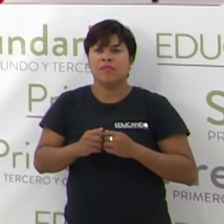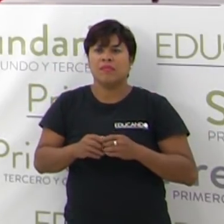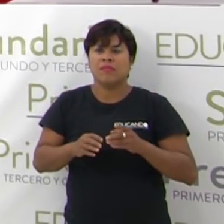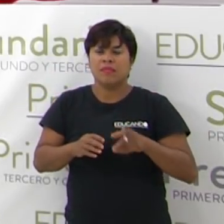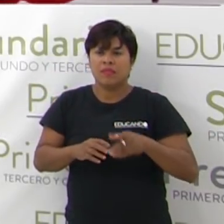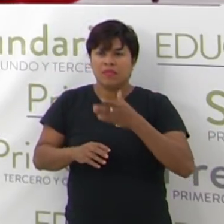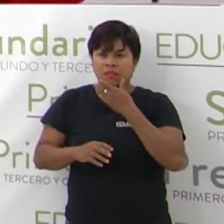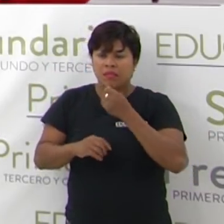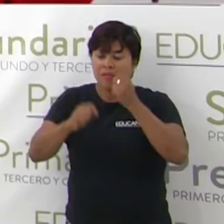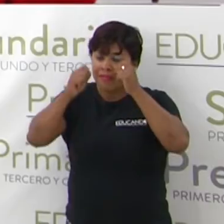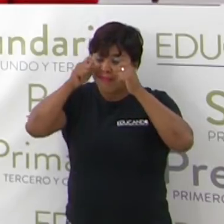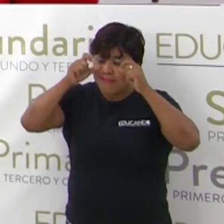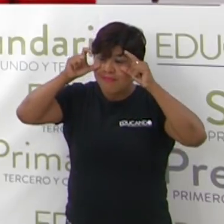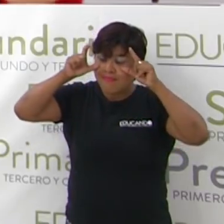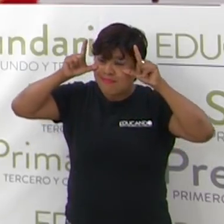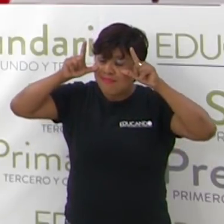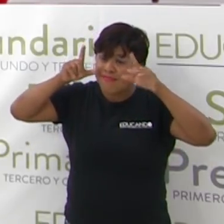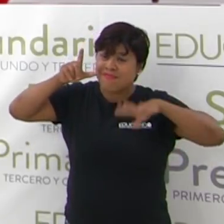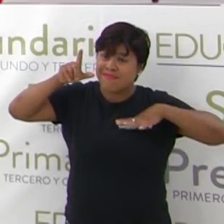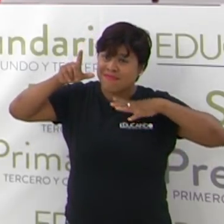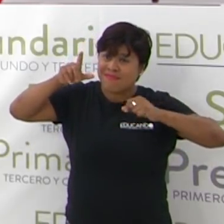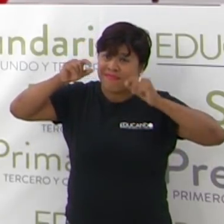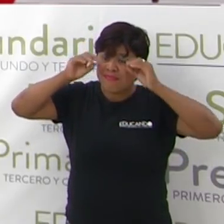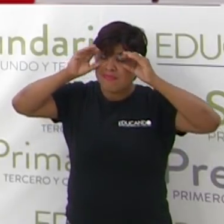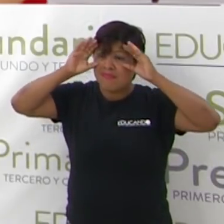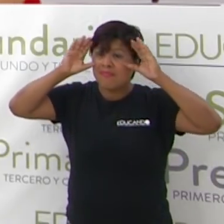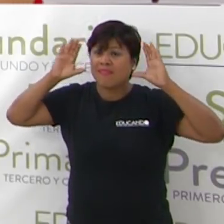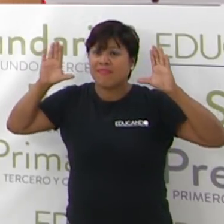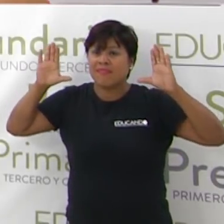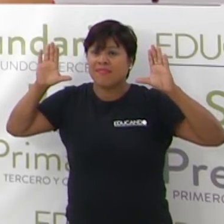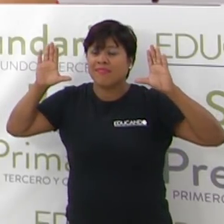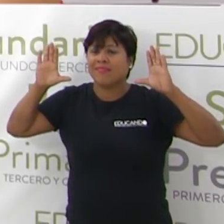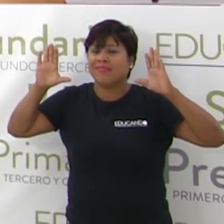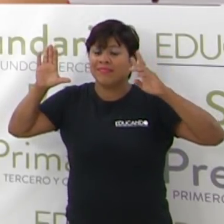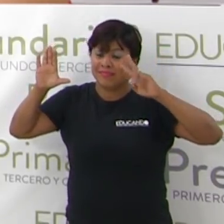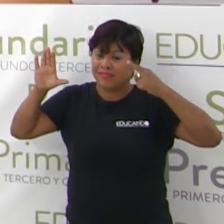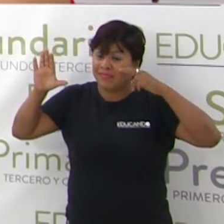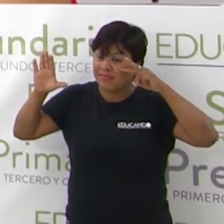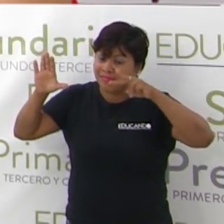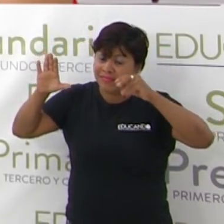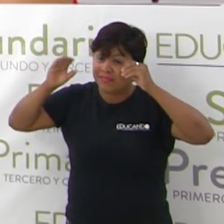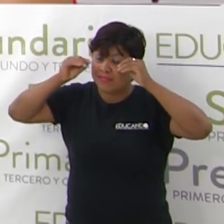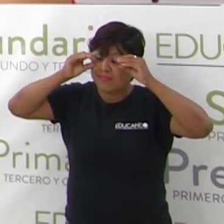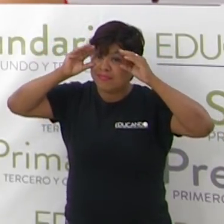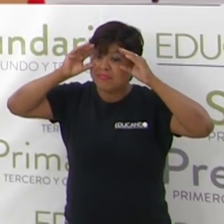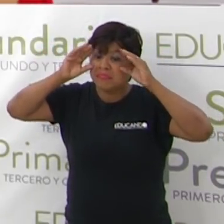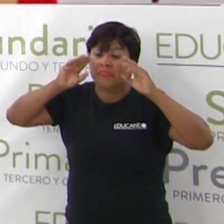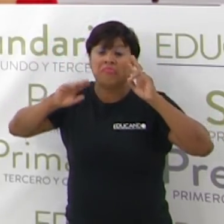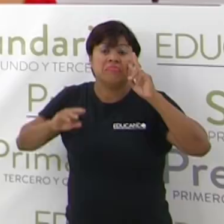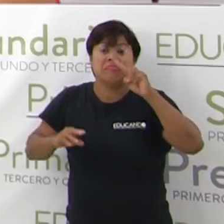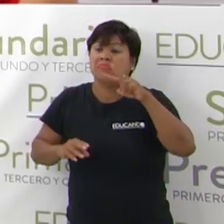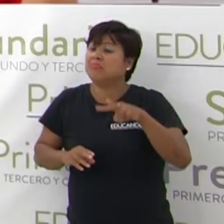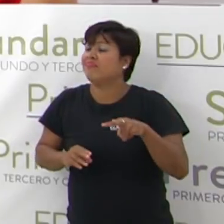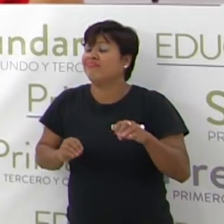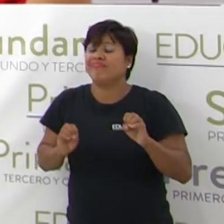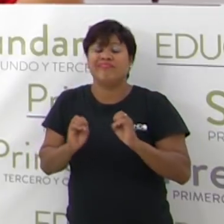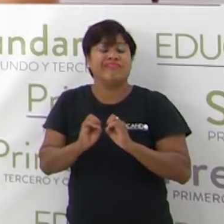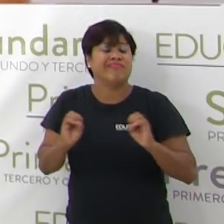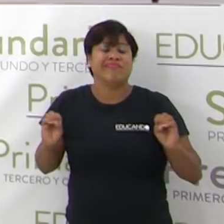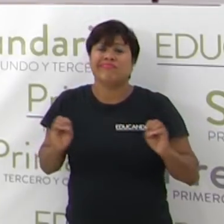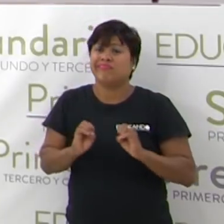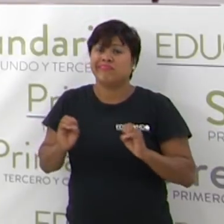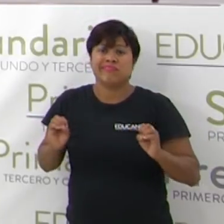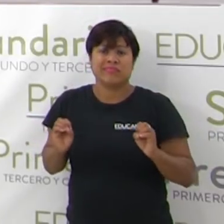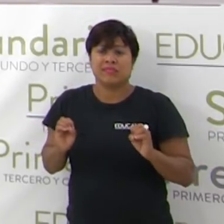abrió tanto los ojos. Hizo un súper esfuerzo por abrir los ojos. Y no vio nada. ¿Por qué